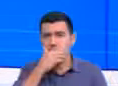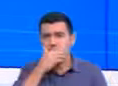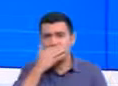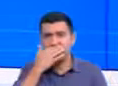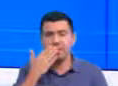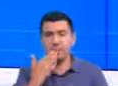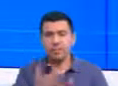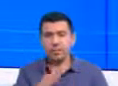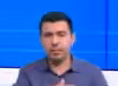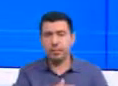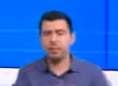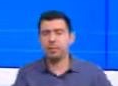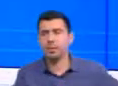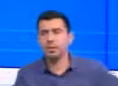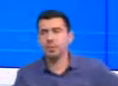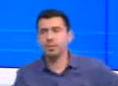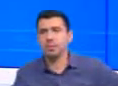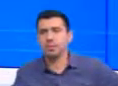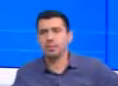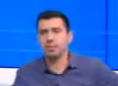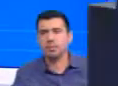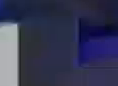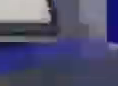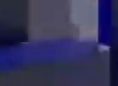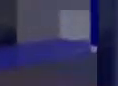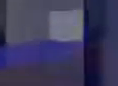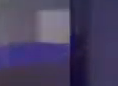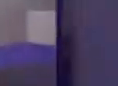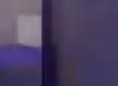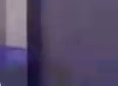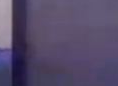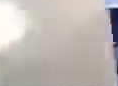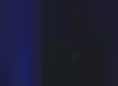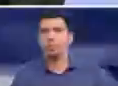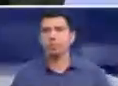buenas tardes, mayor Clavijo. Gracias por atender nuestra invitación.